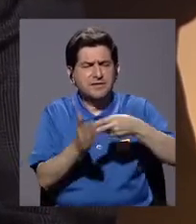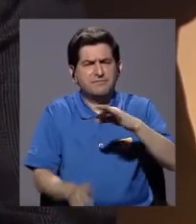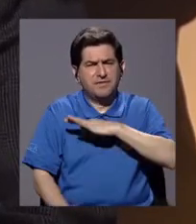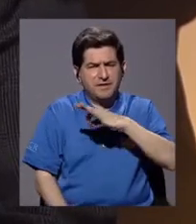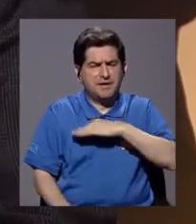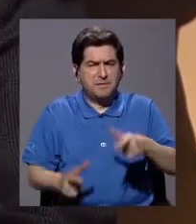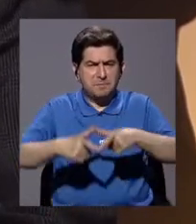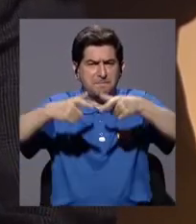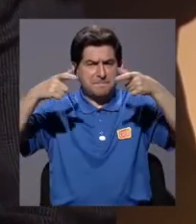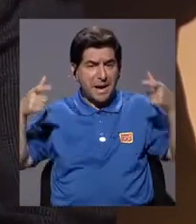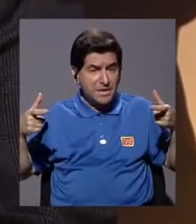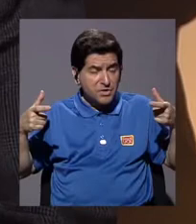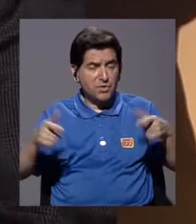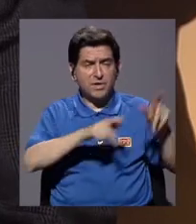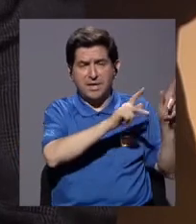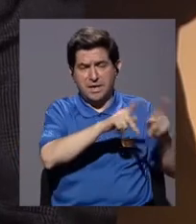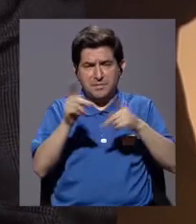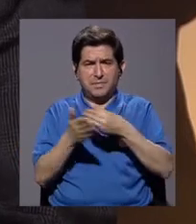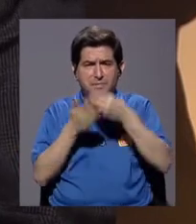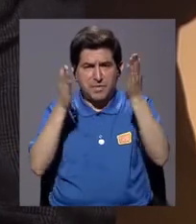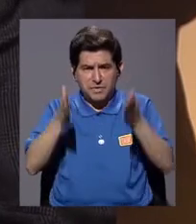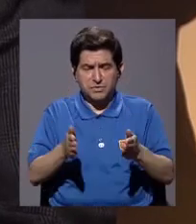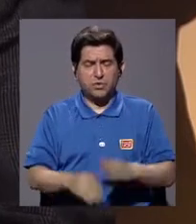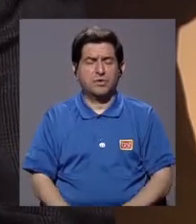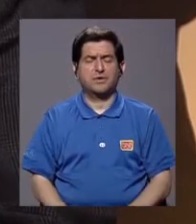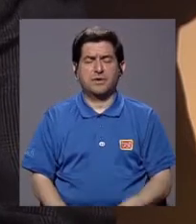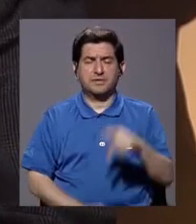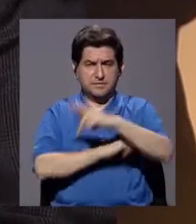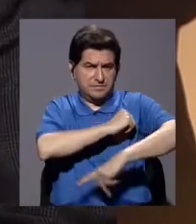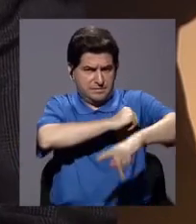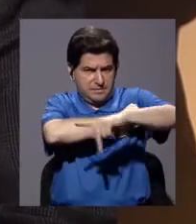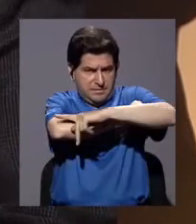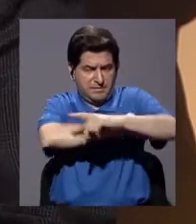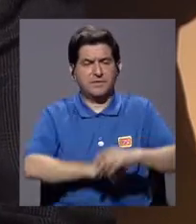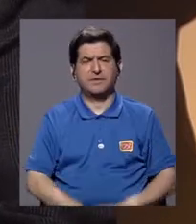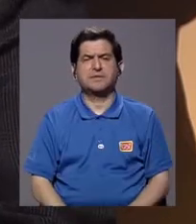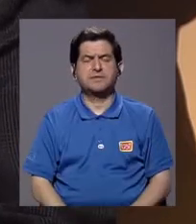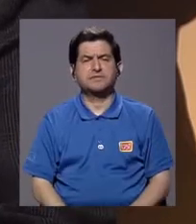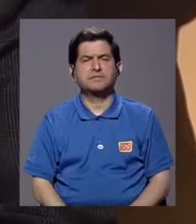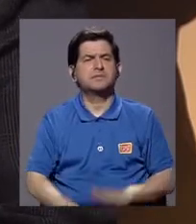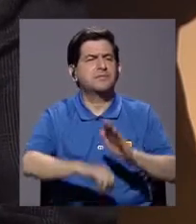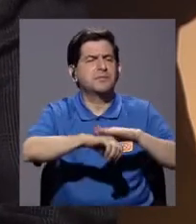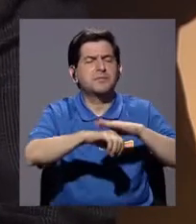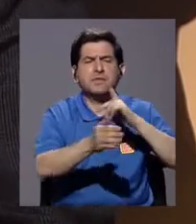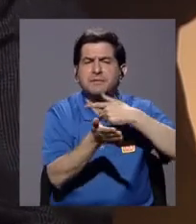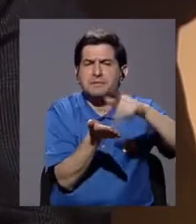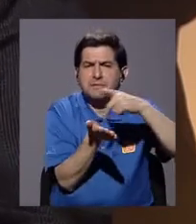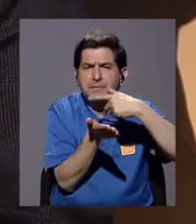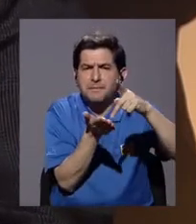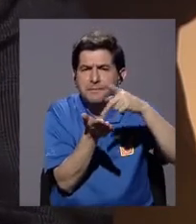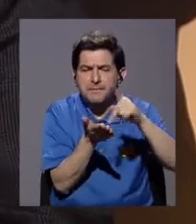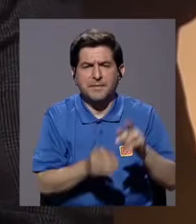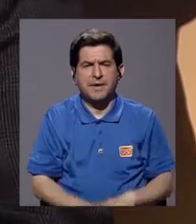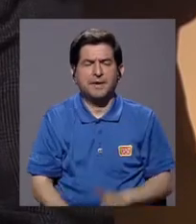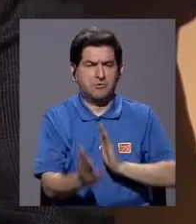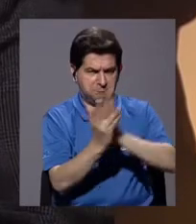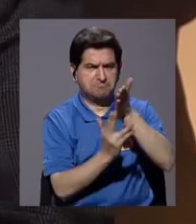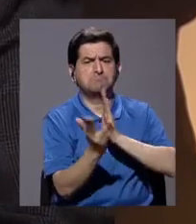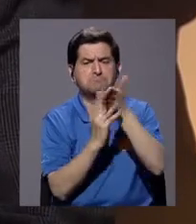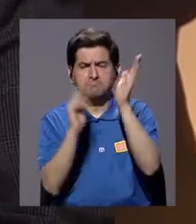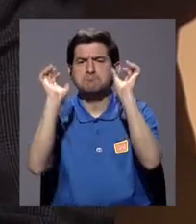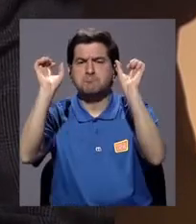digamos, en beneficio de la mayoría de los consumidores y abonados en este país, haciendo, digamos, que las tarifas sean lo